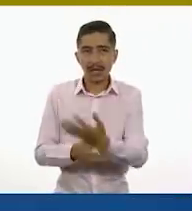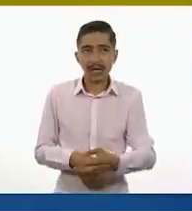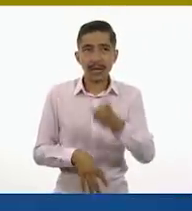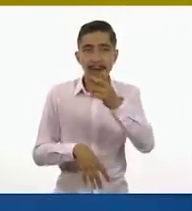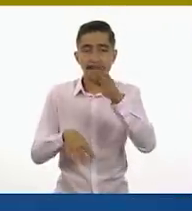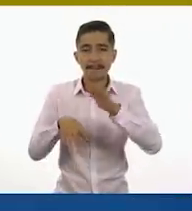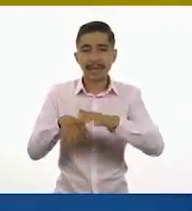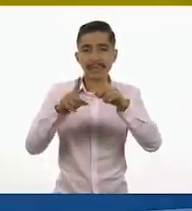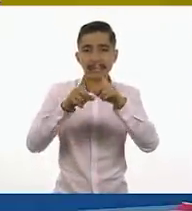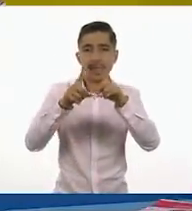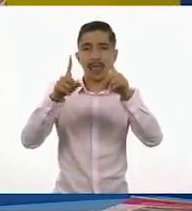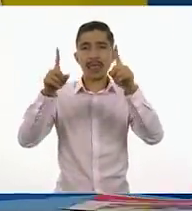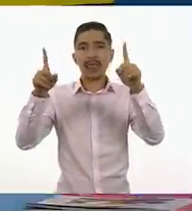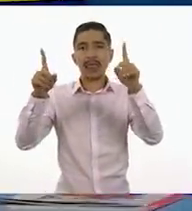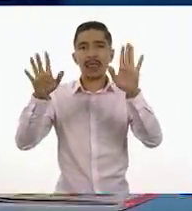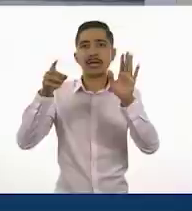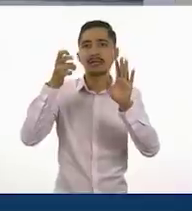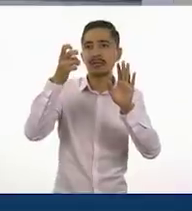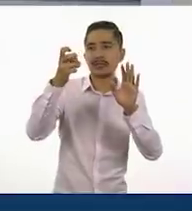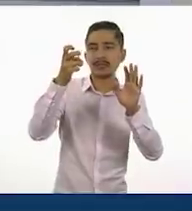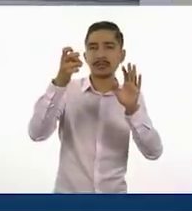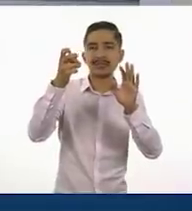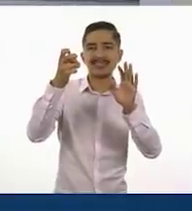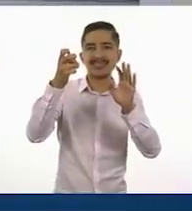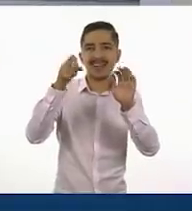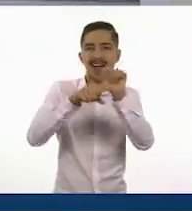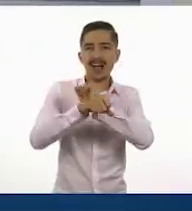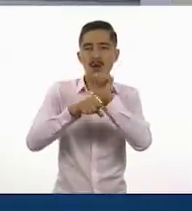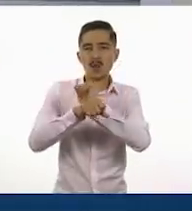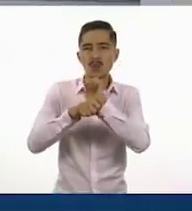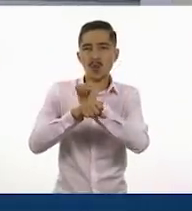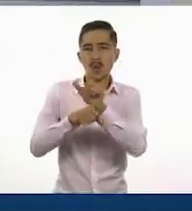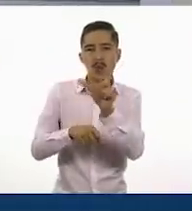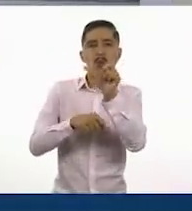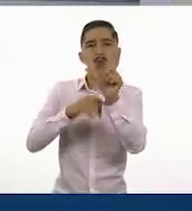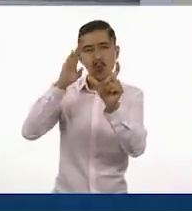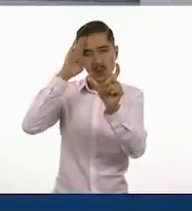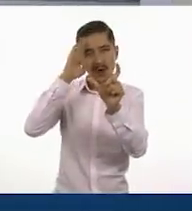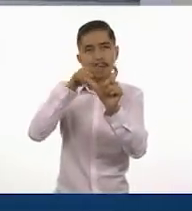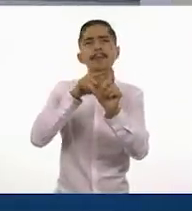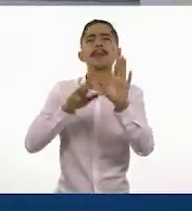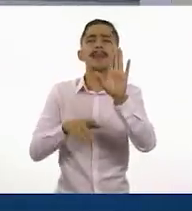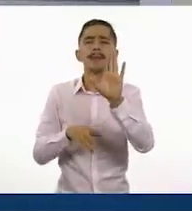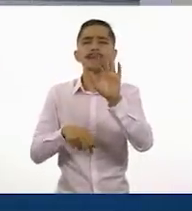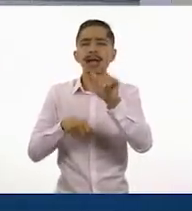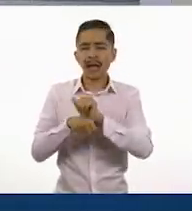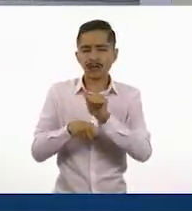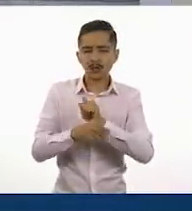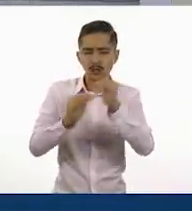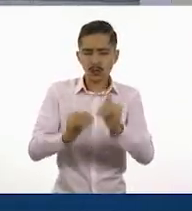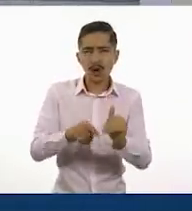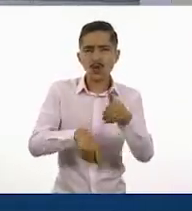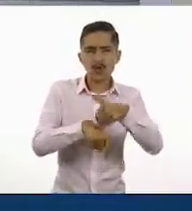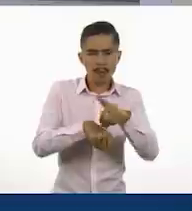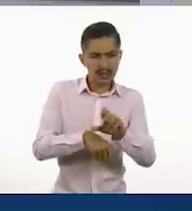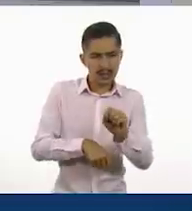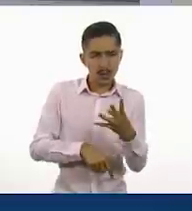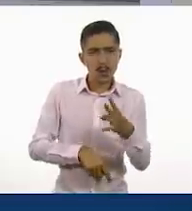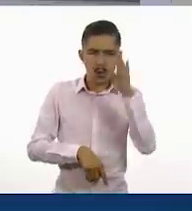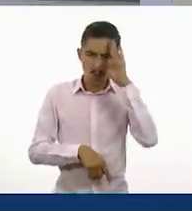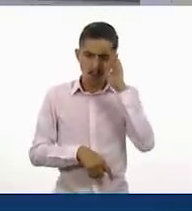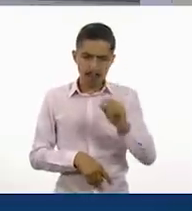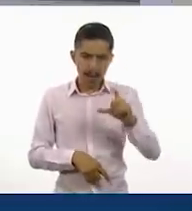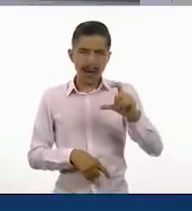escala más grande. Sí, muchos de los niños se van con esta porque el 64 pues lo ven más grande el número, pero pues